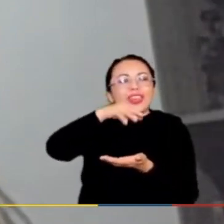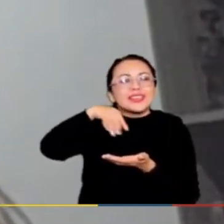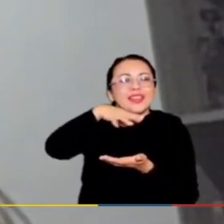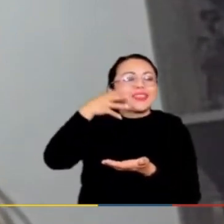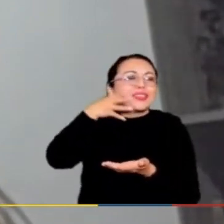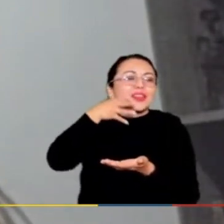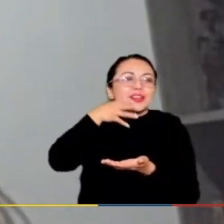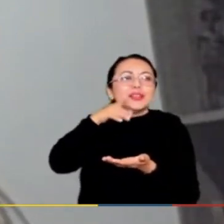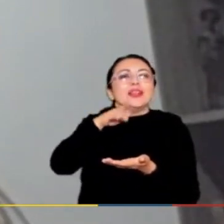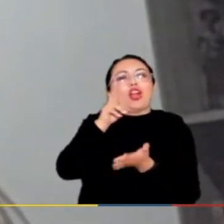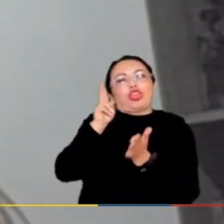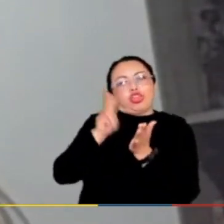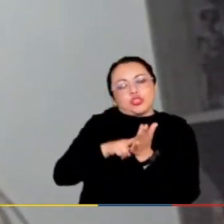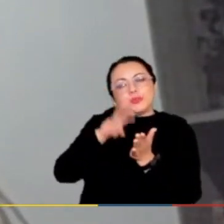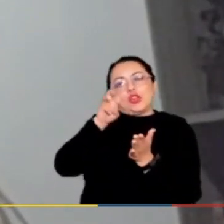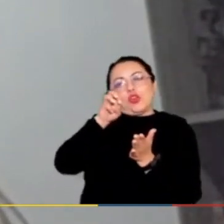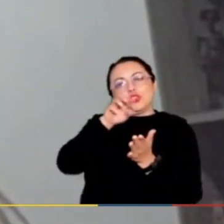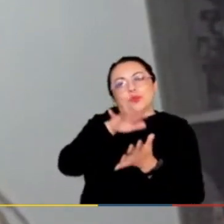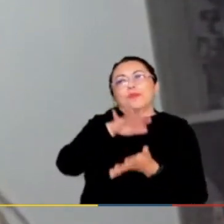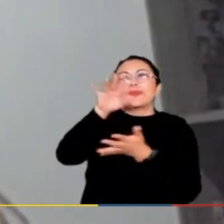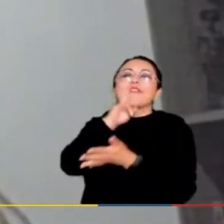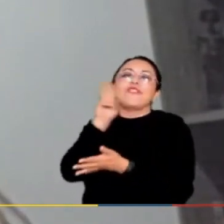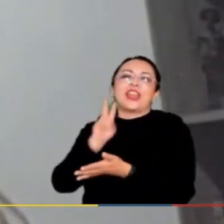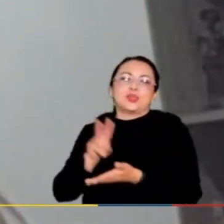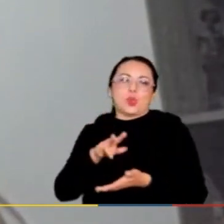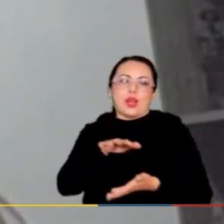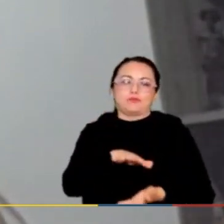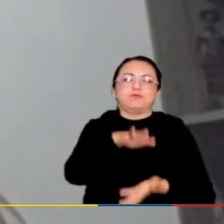2008. Esa exportación le